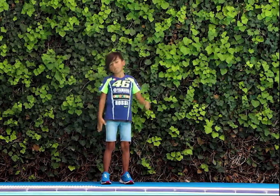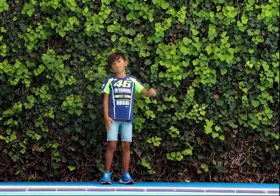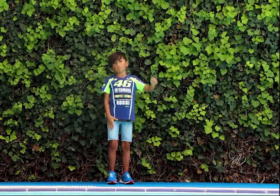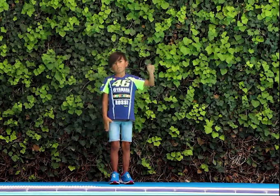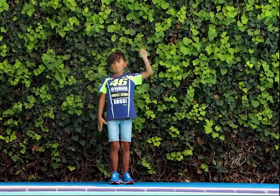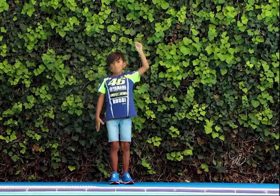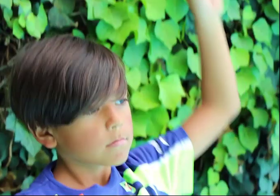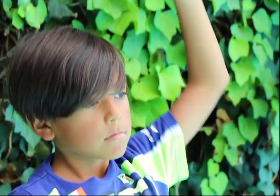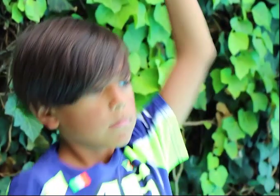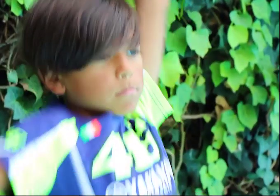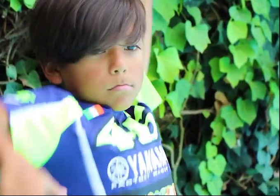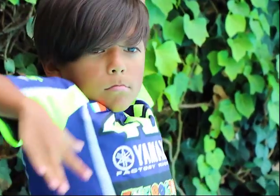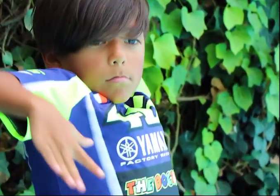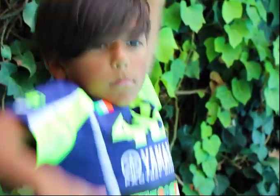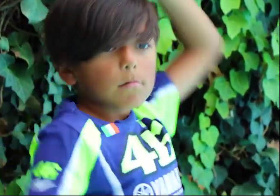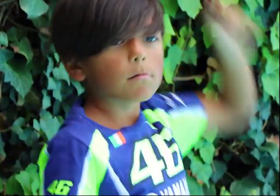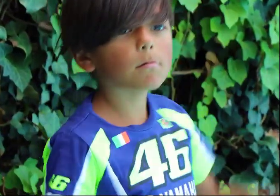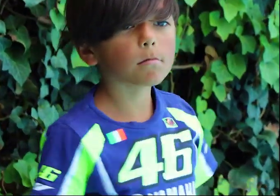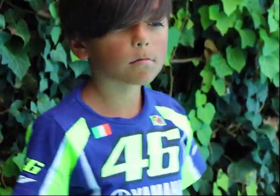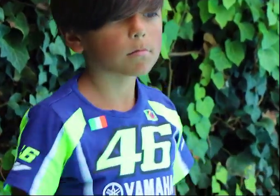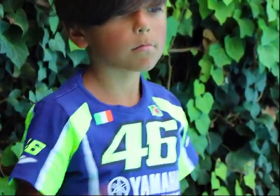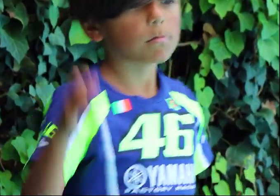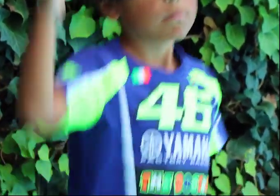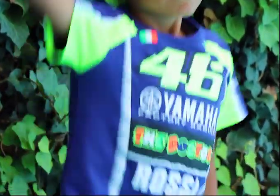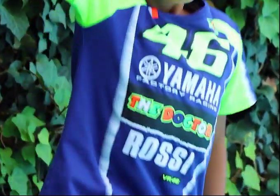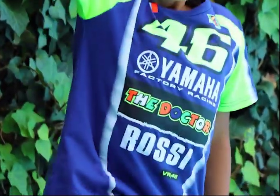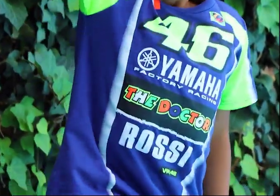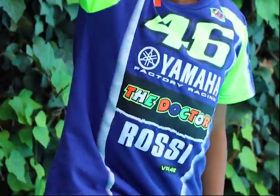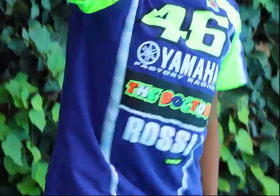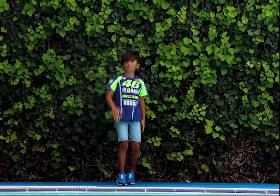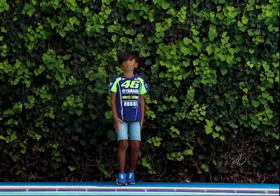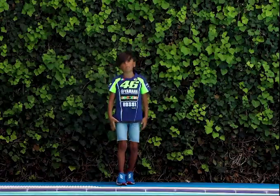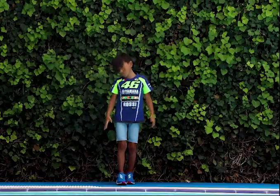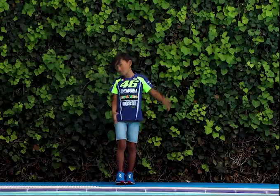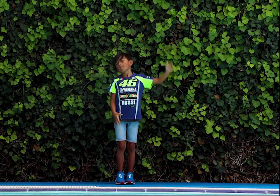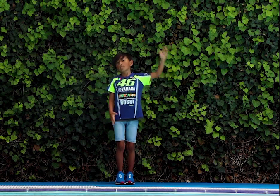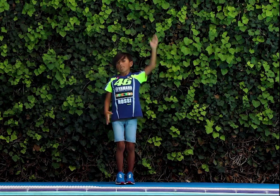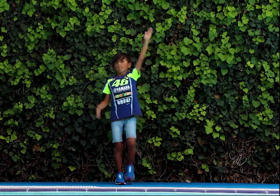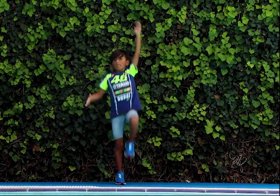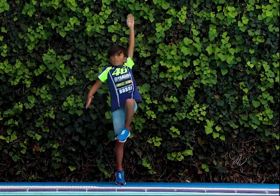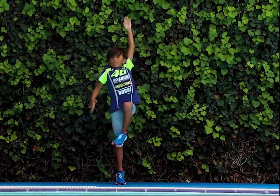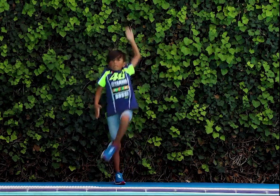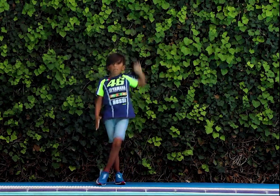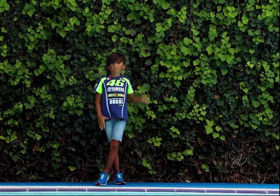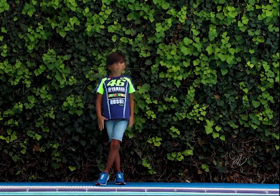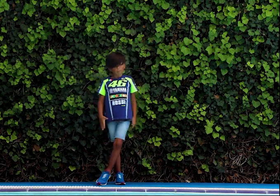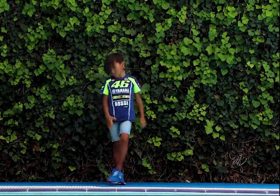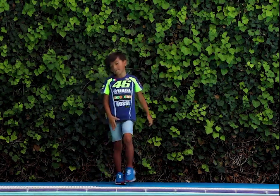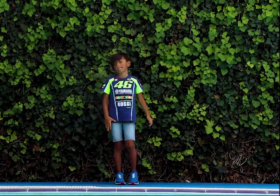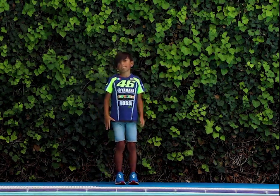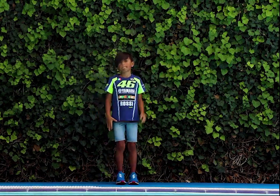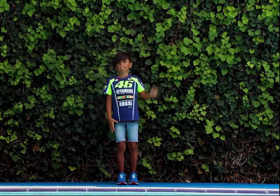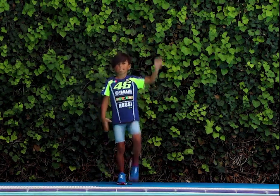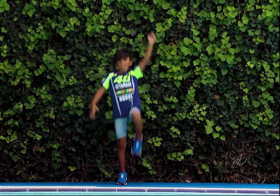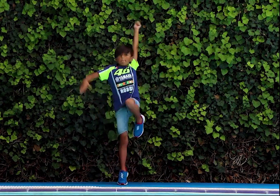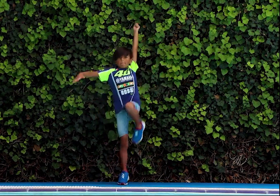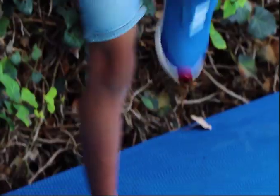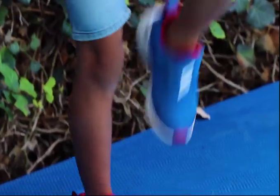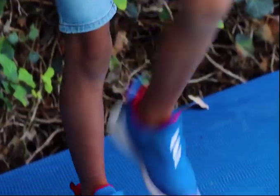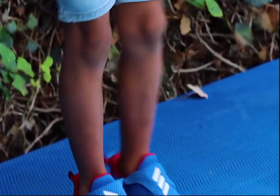Trata de mantener un poco el equilibrio. Apoya eso con tu otra mano. De tal manera que te puedas sentir a